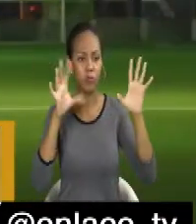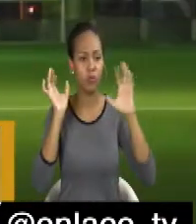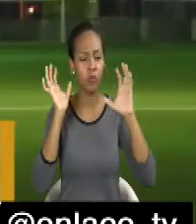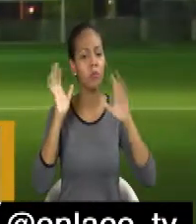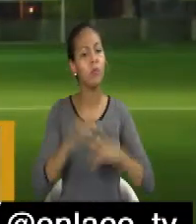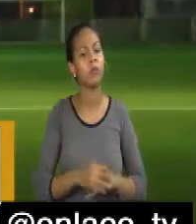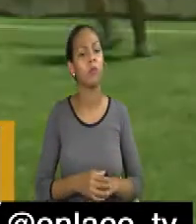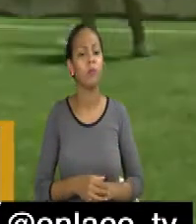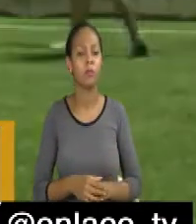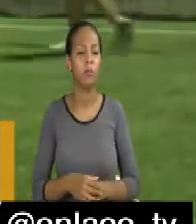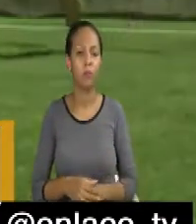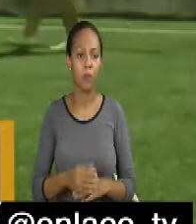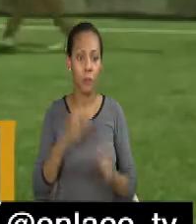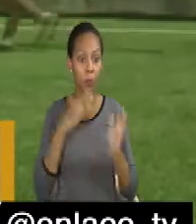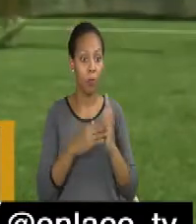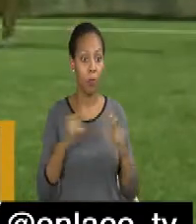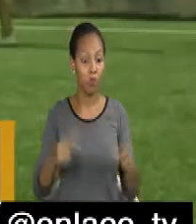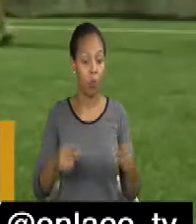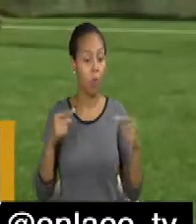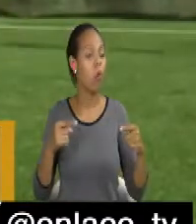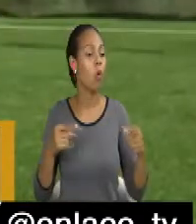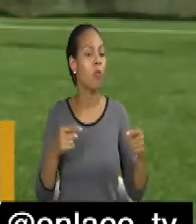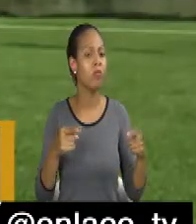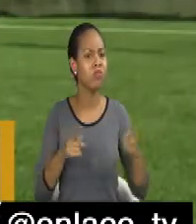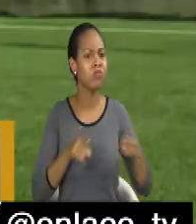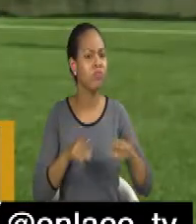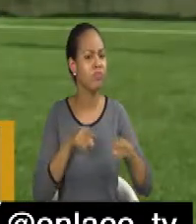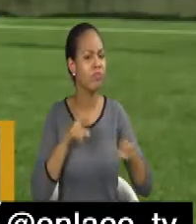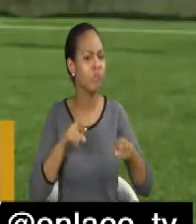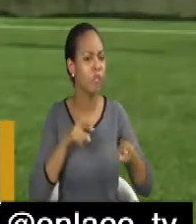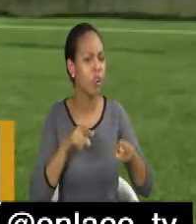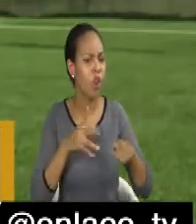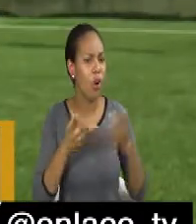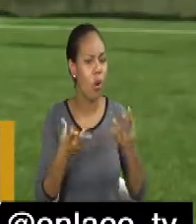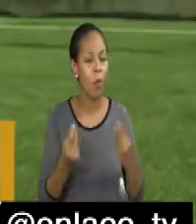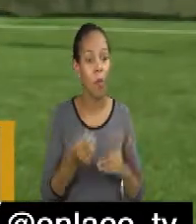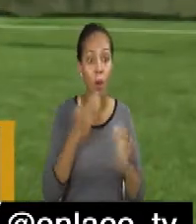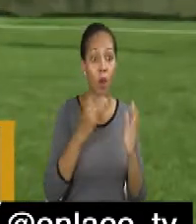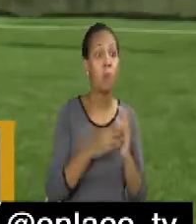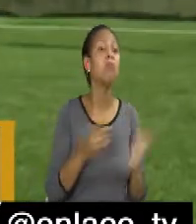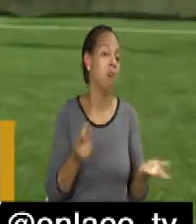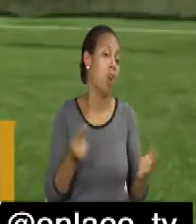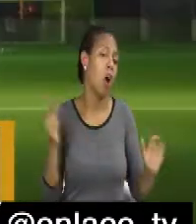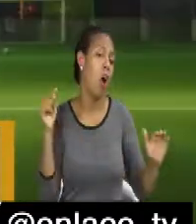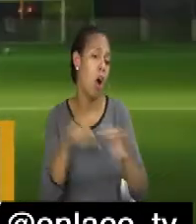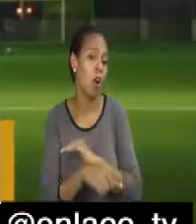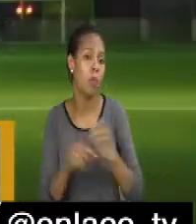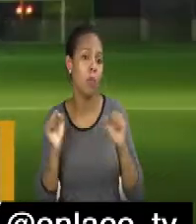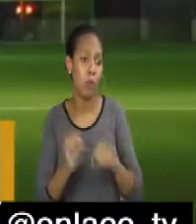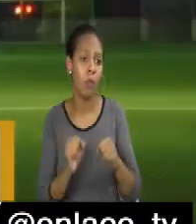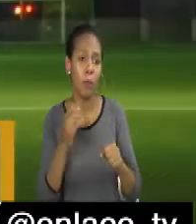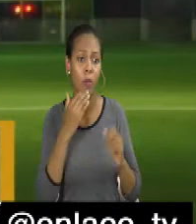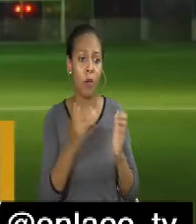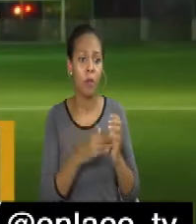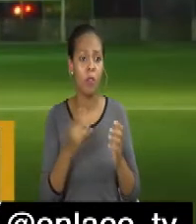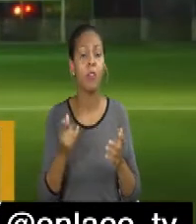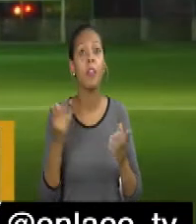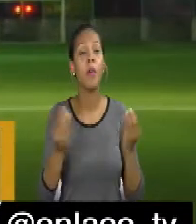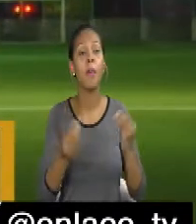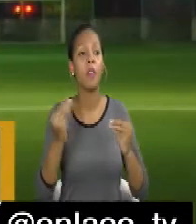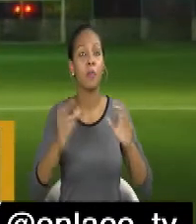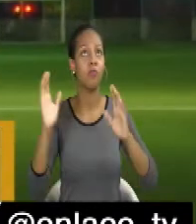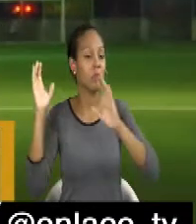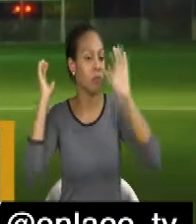porque la competencia precisamente es eso, ¿sí? Se vale anotar goles utilizando los tres tipos de saque: saque con la